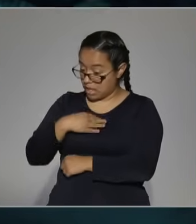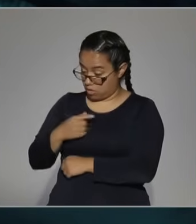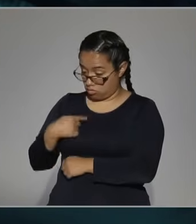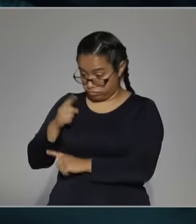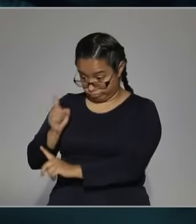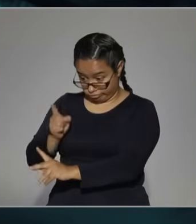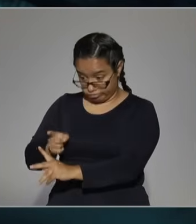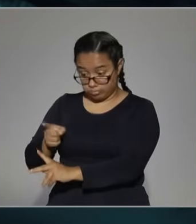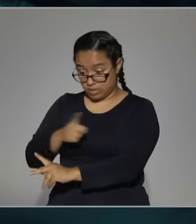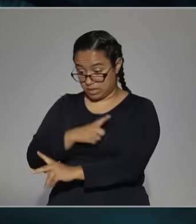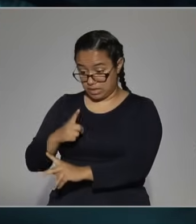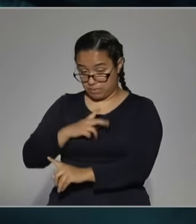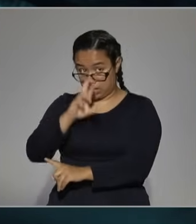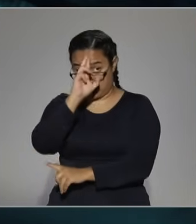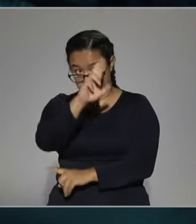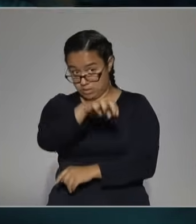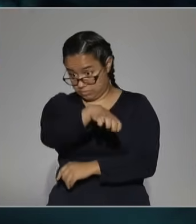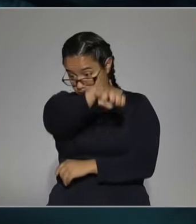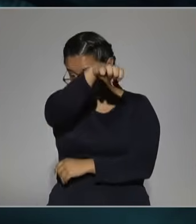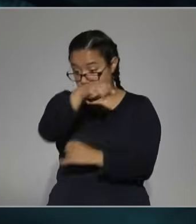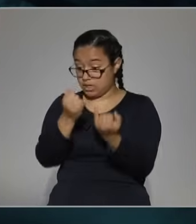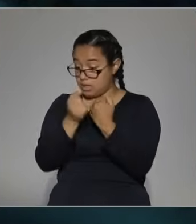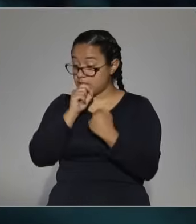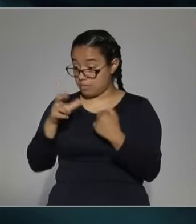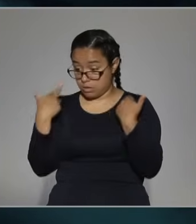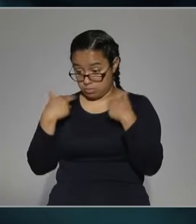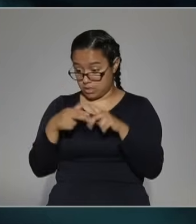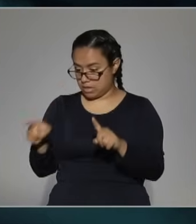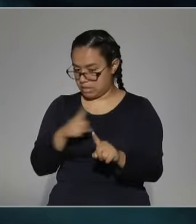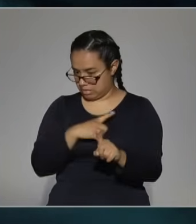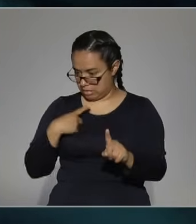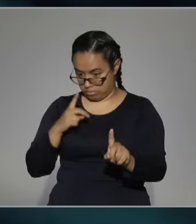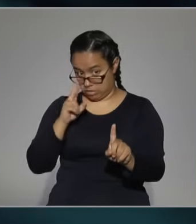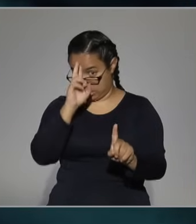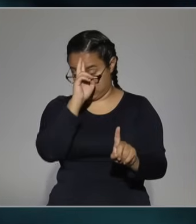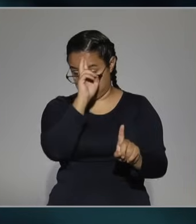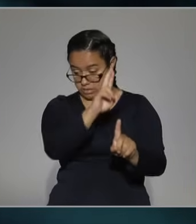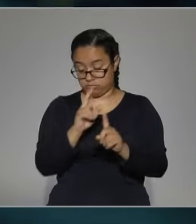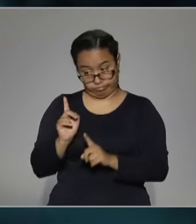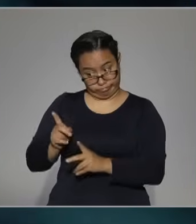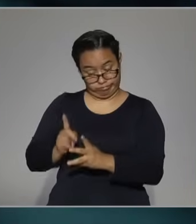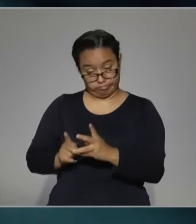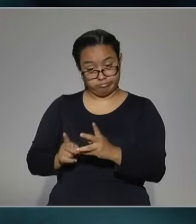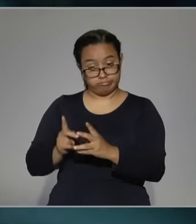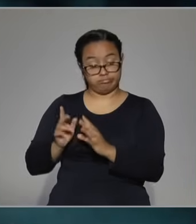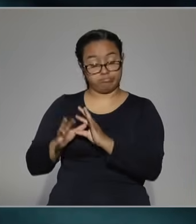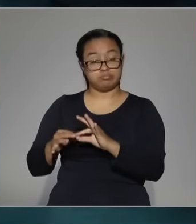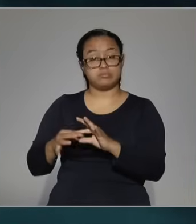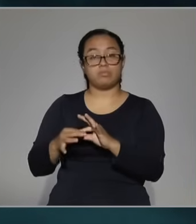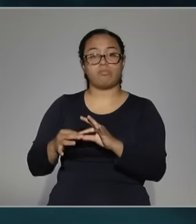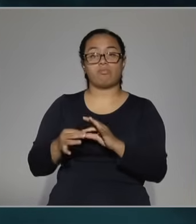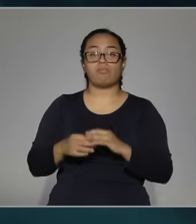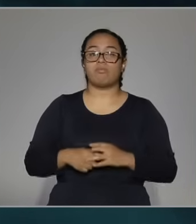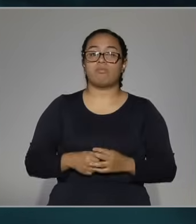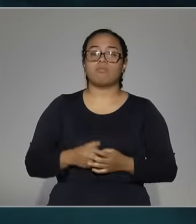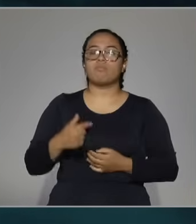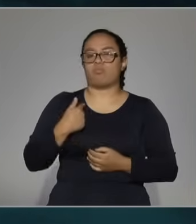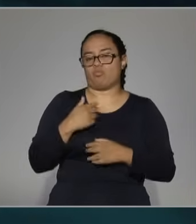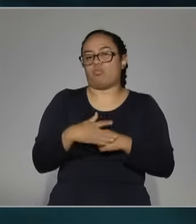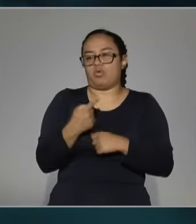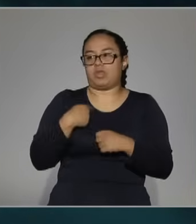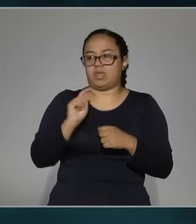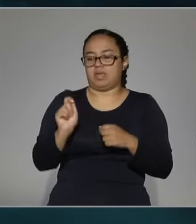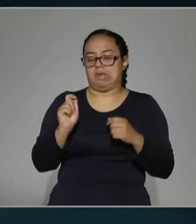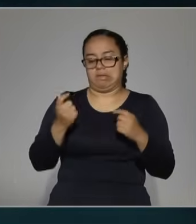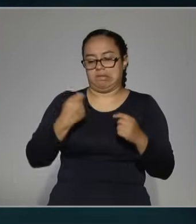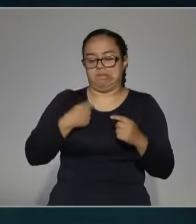respetar a los mayores y a sus profesores, porque yo estoy involucrada en esto y no me